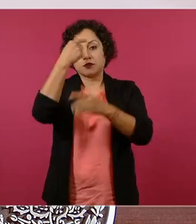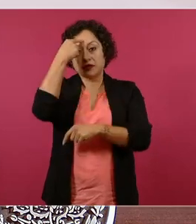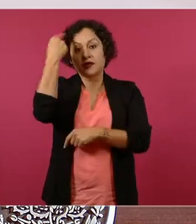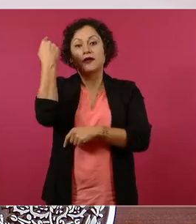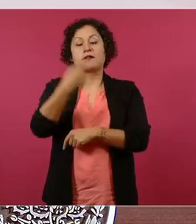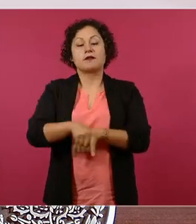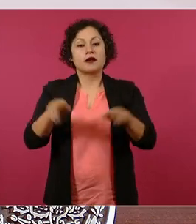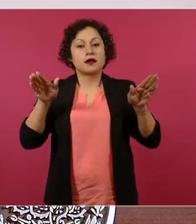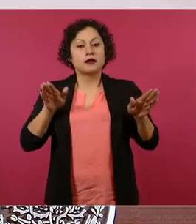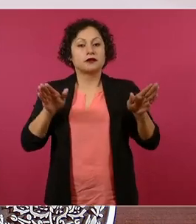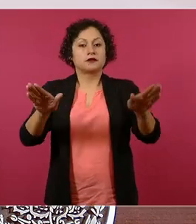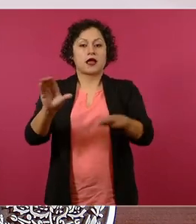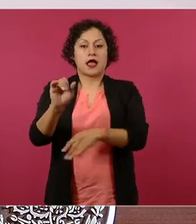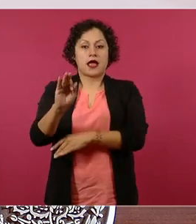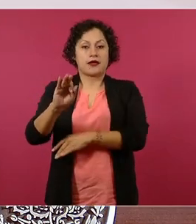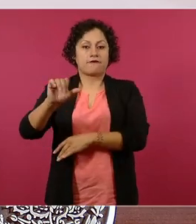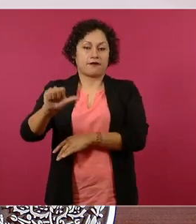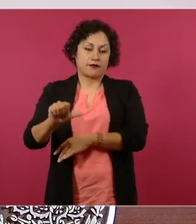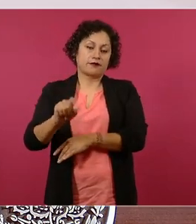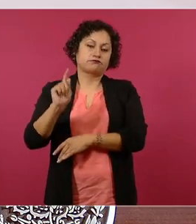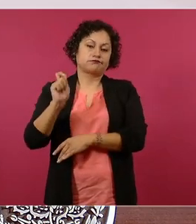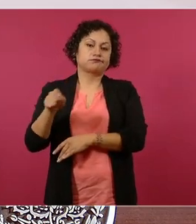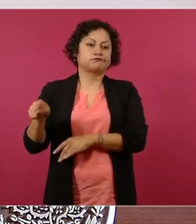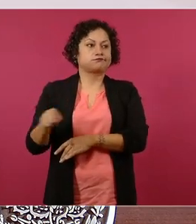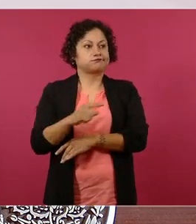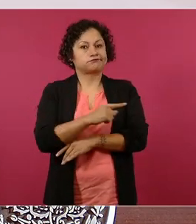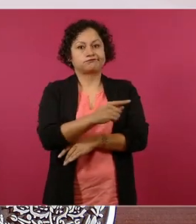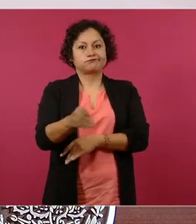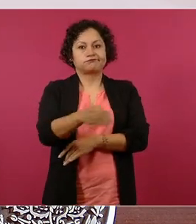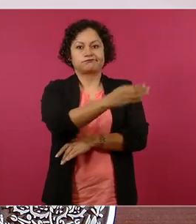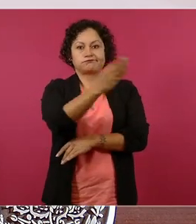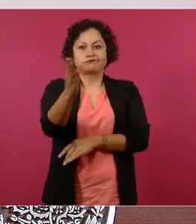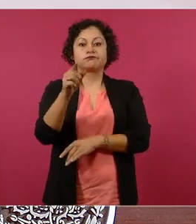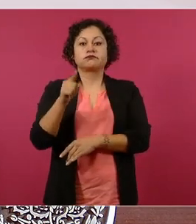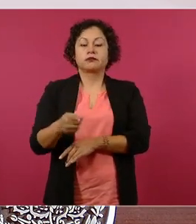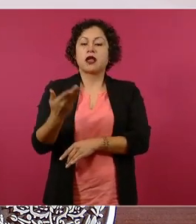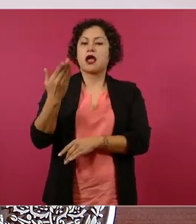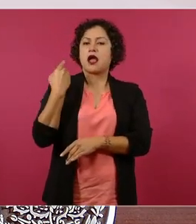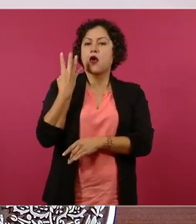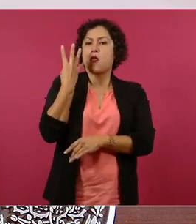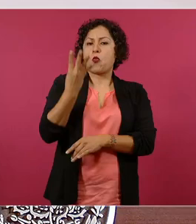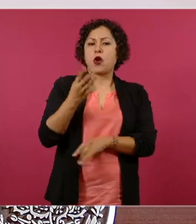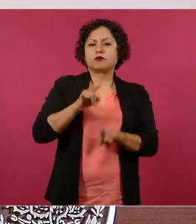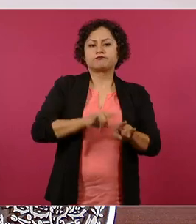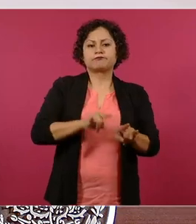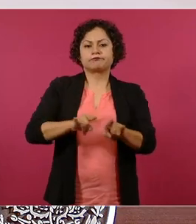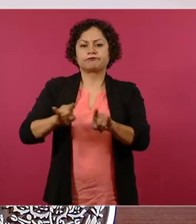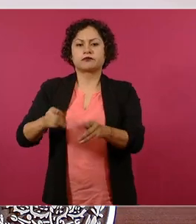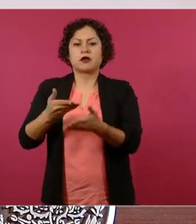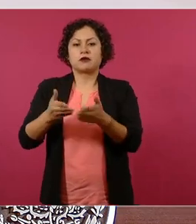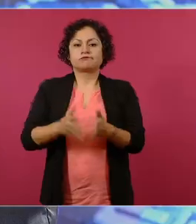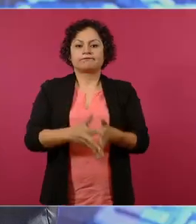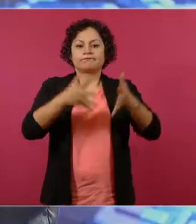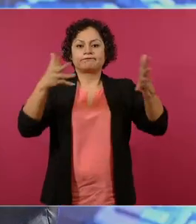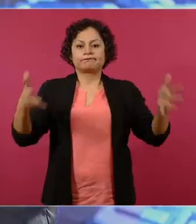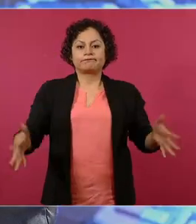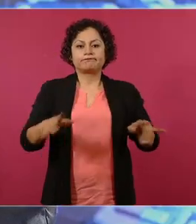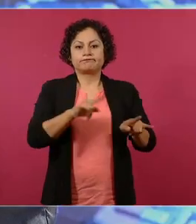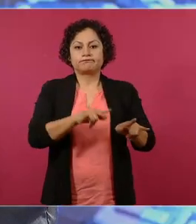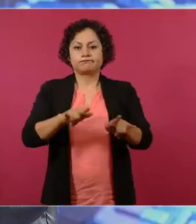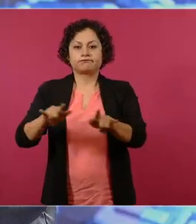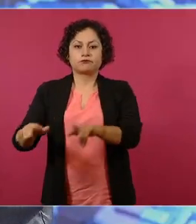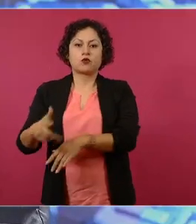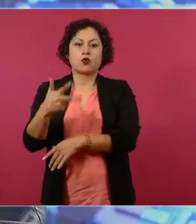Ángeles esta carretera era de cuatro carriles la hicimos de ocho carriles en 15.6 km se construyeron